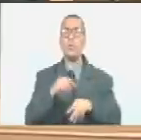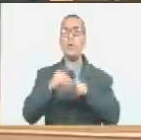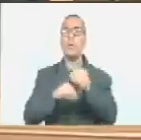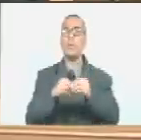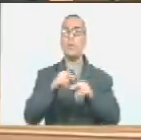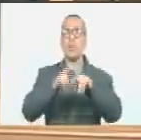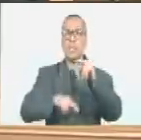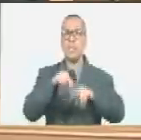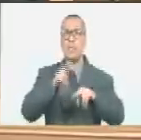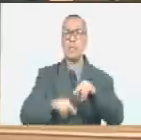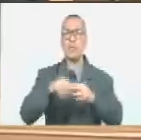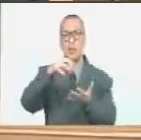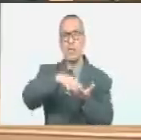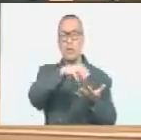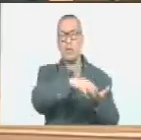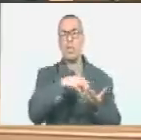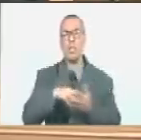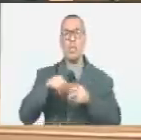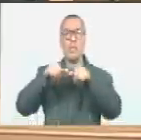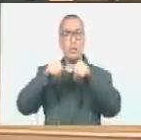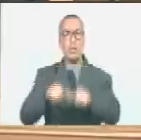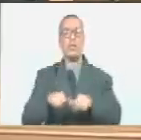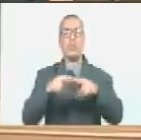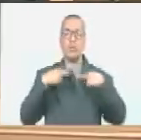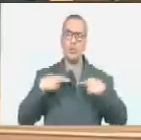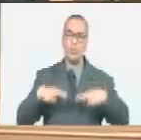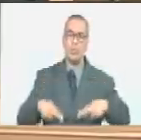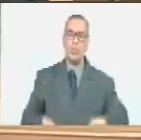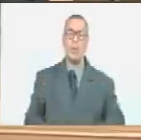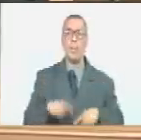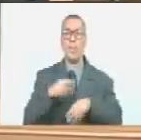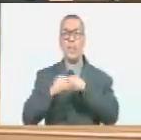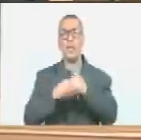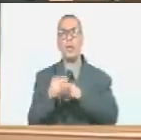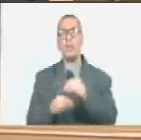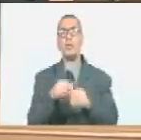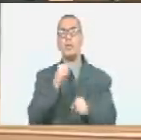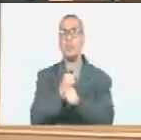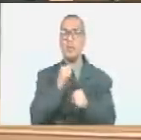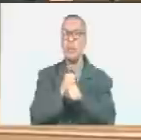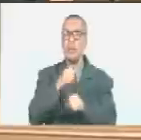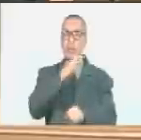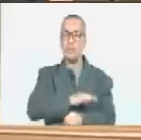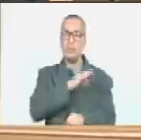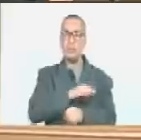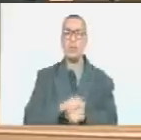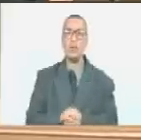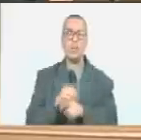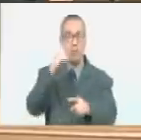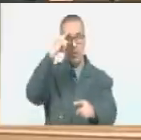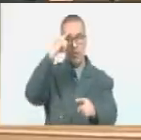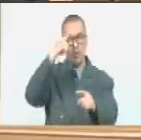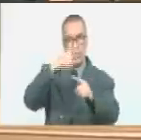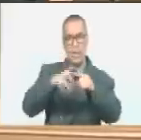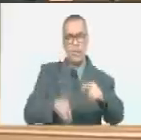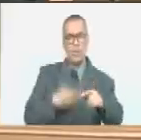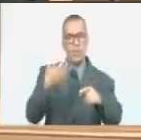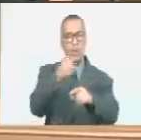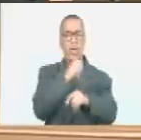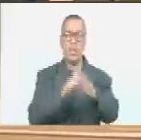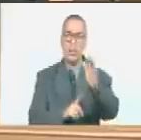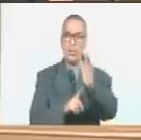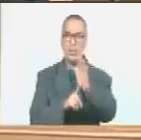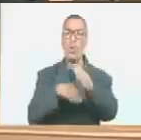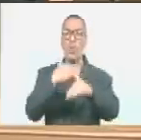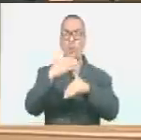la creación de ciudades y asentamientos humanos que cumplan su función social, con miras a lograr